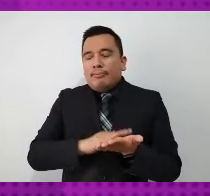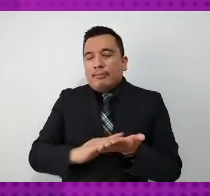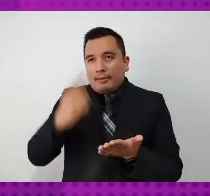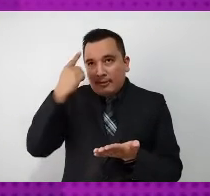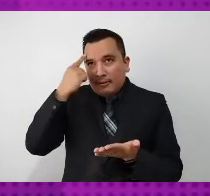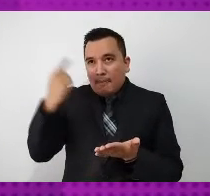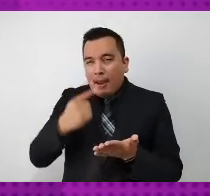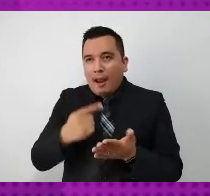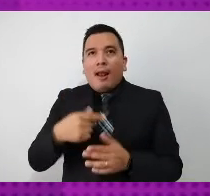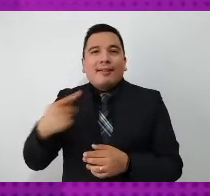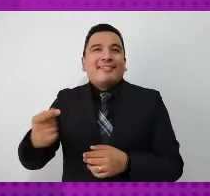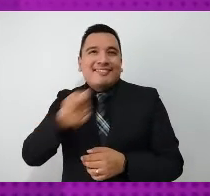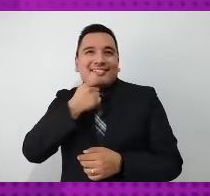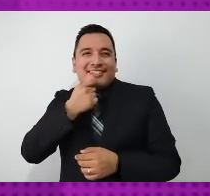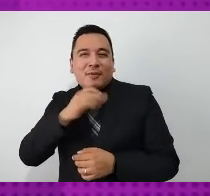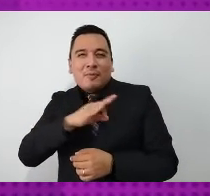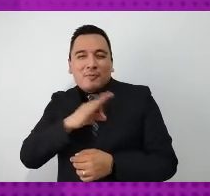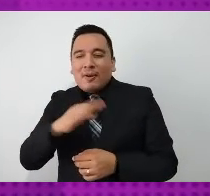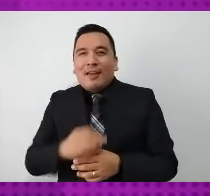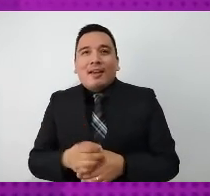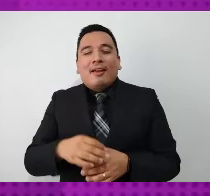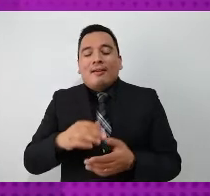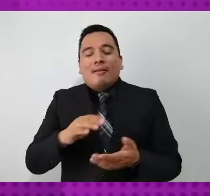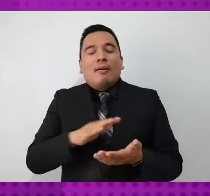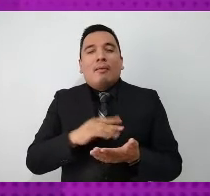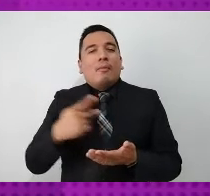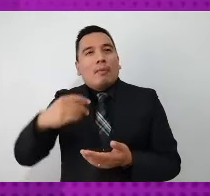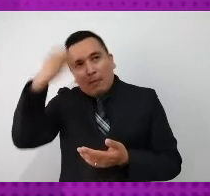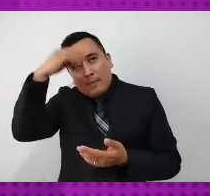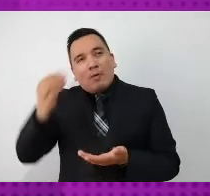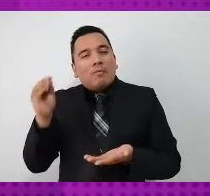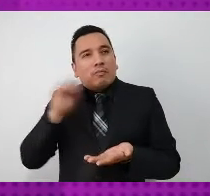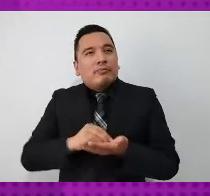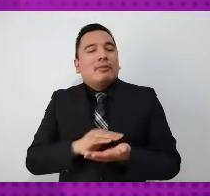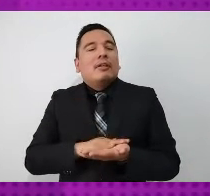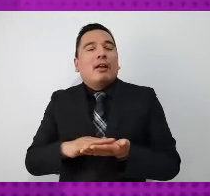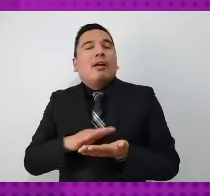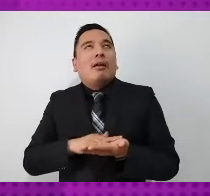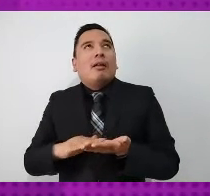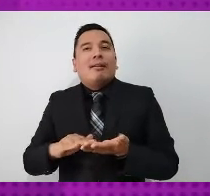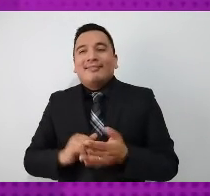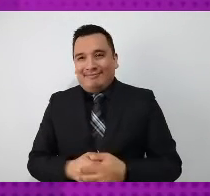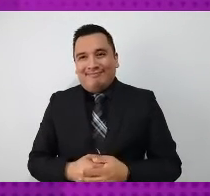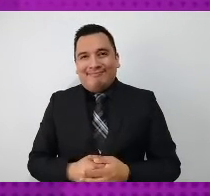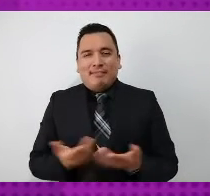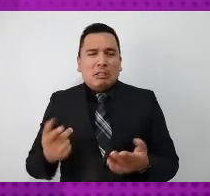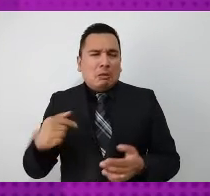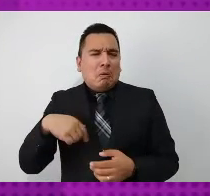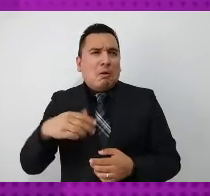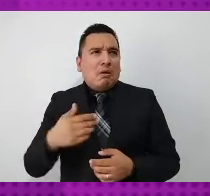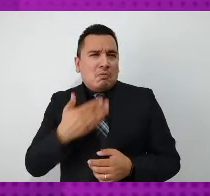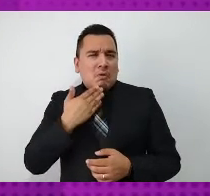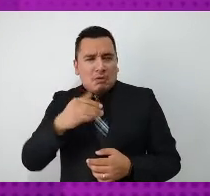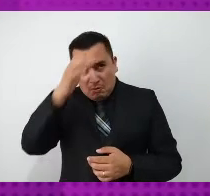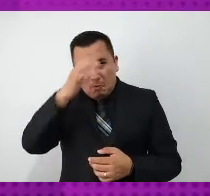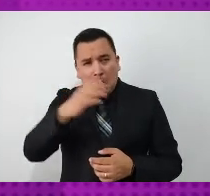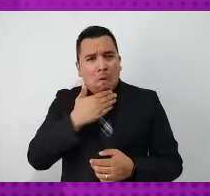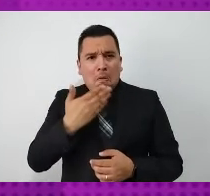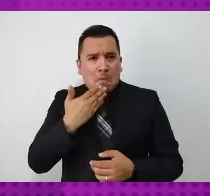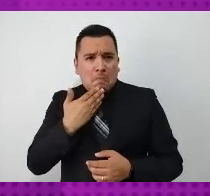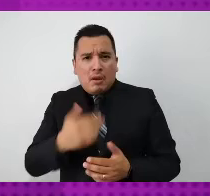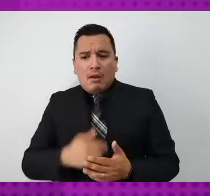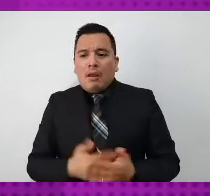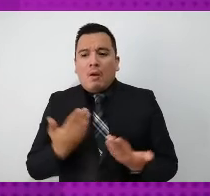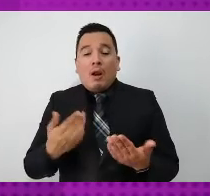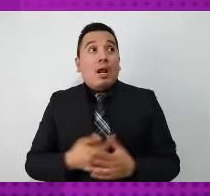todavía hay vacíos por ejemplo nos dimos cuenta que aquí en coahuila si se respetó mucho para que los niños pudieran leer en